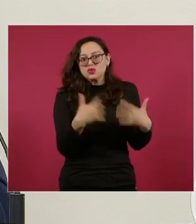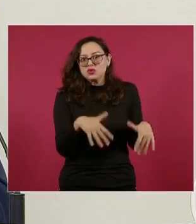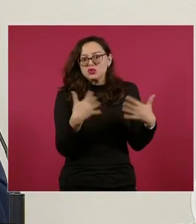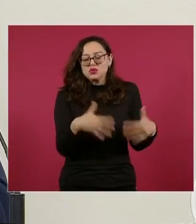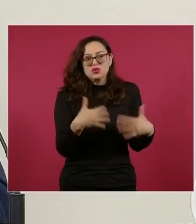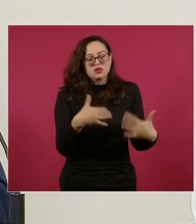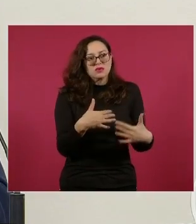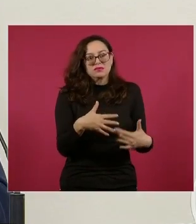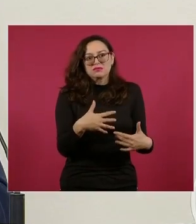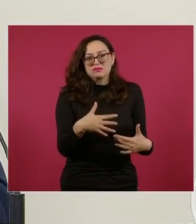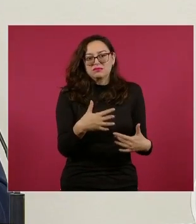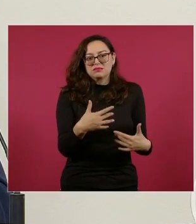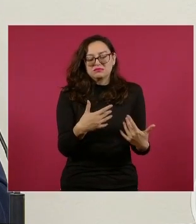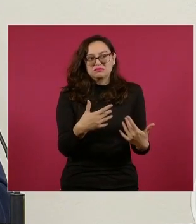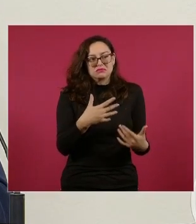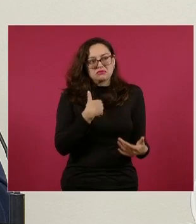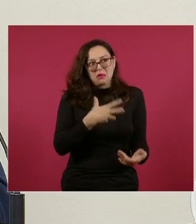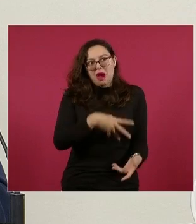secundaria.